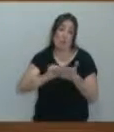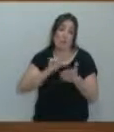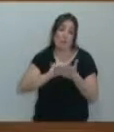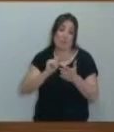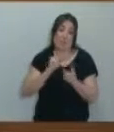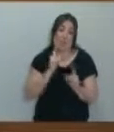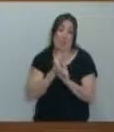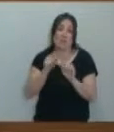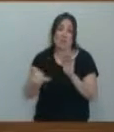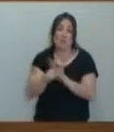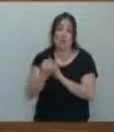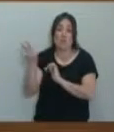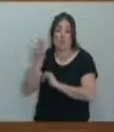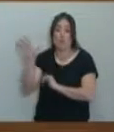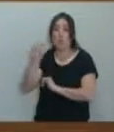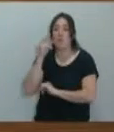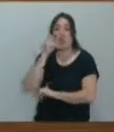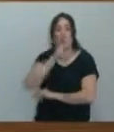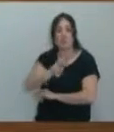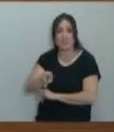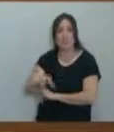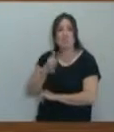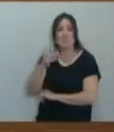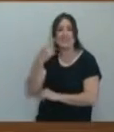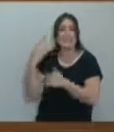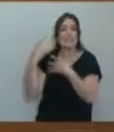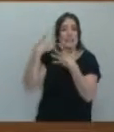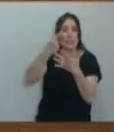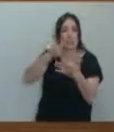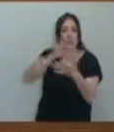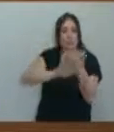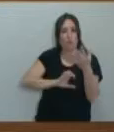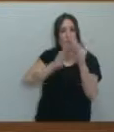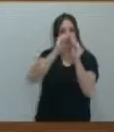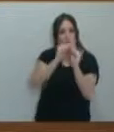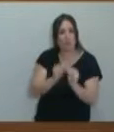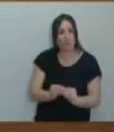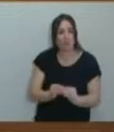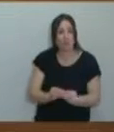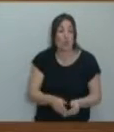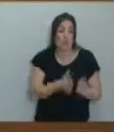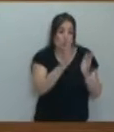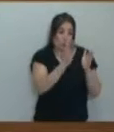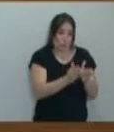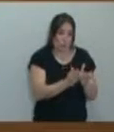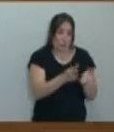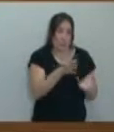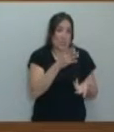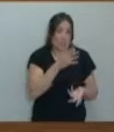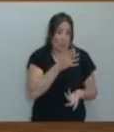2 ocasiones, y que se ha estado desarrollando a lo largo de 6 años. Y usted ahora, en fin, en esa